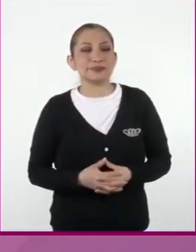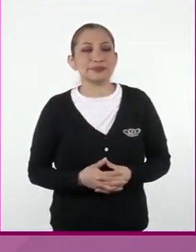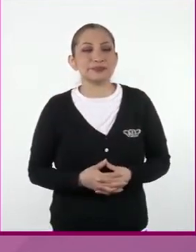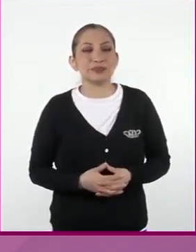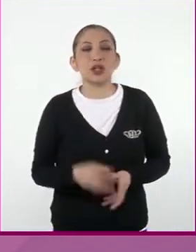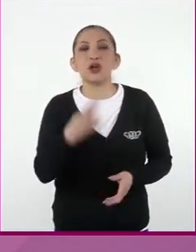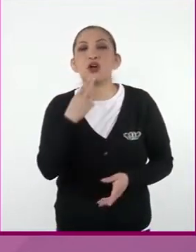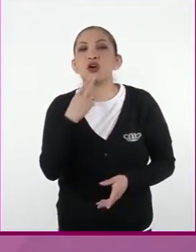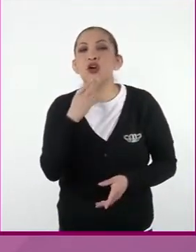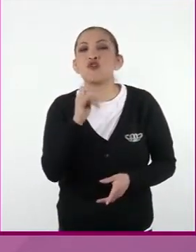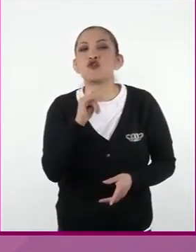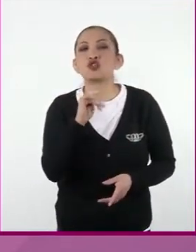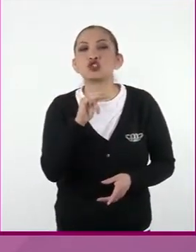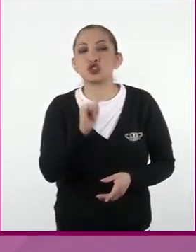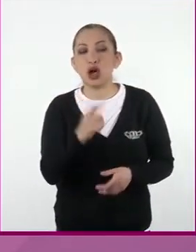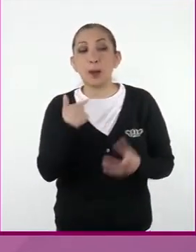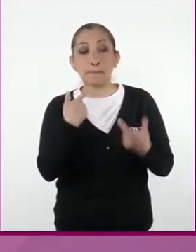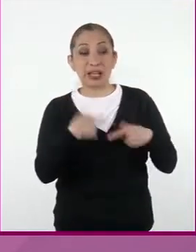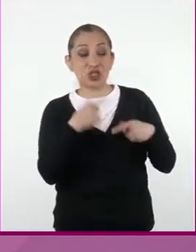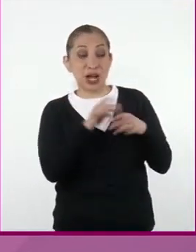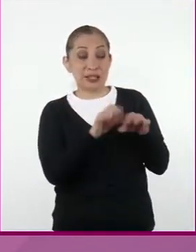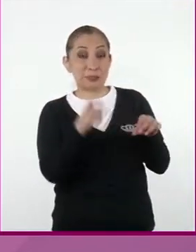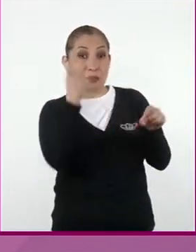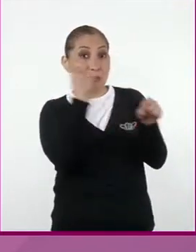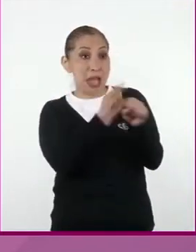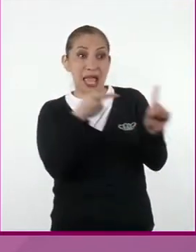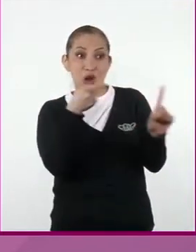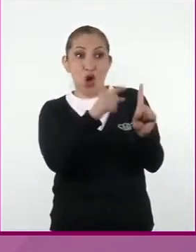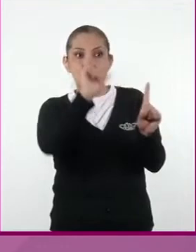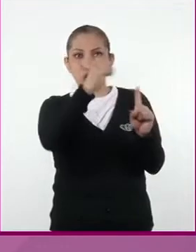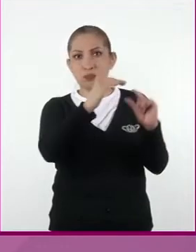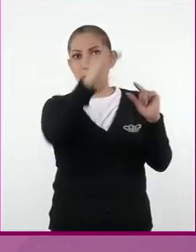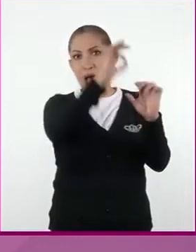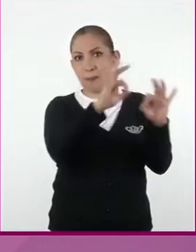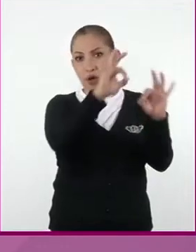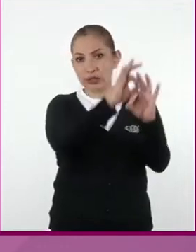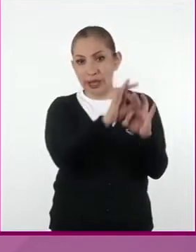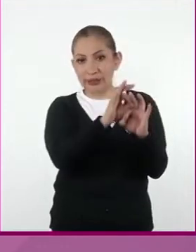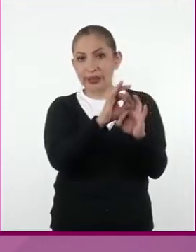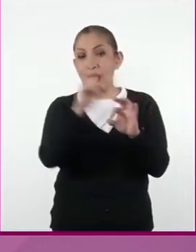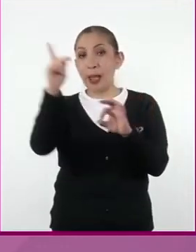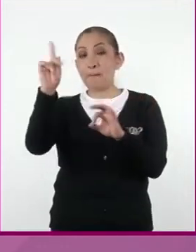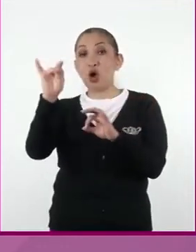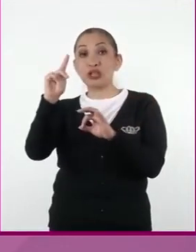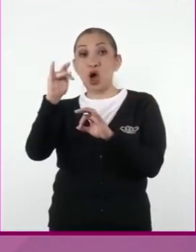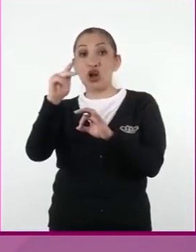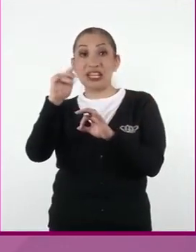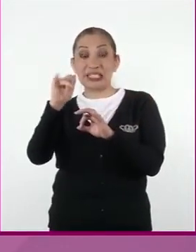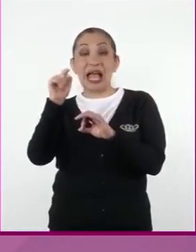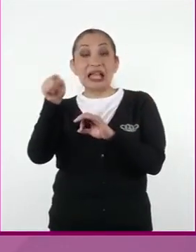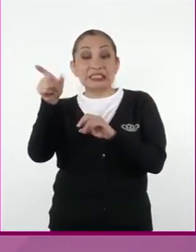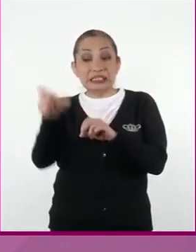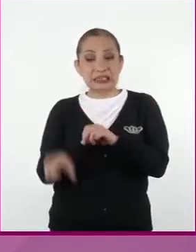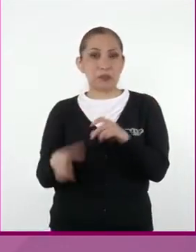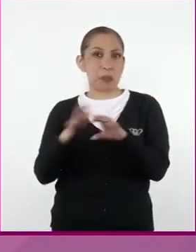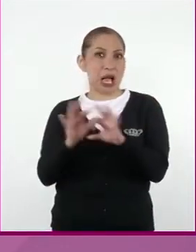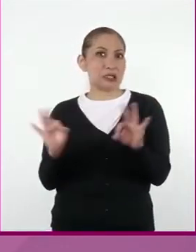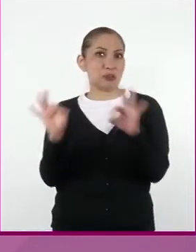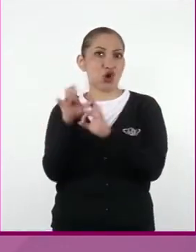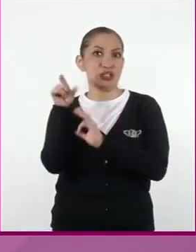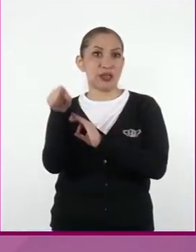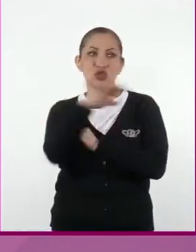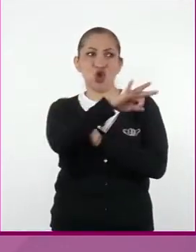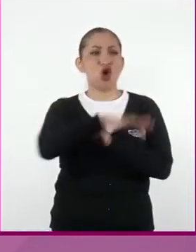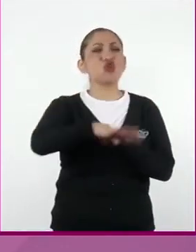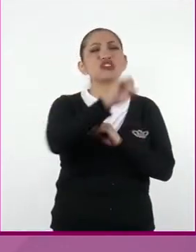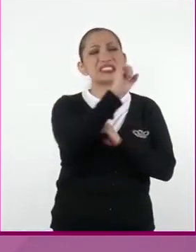Su función, con personajes principales que destacan sobre los demás. A. Protagonista. Es el personaje que destaca por encima